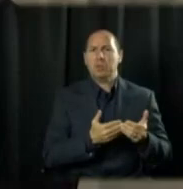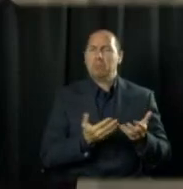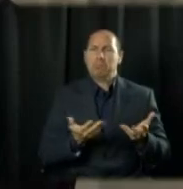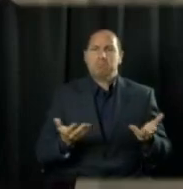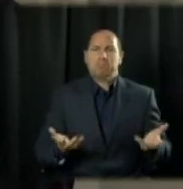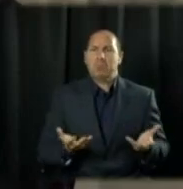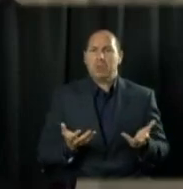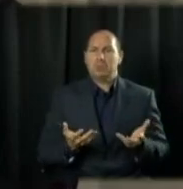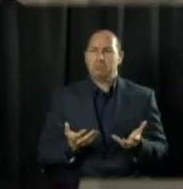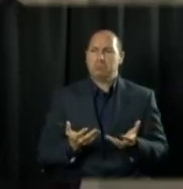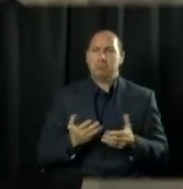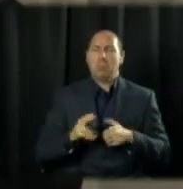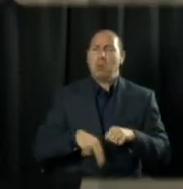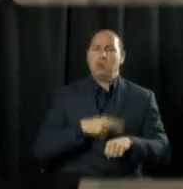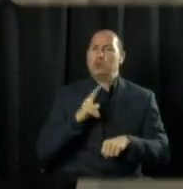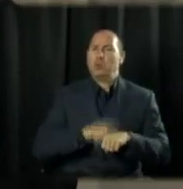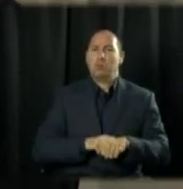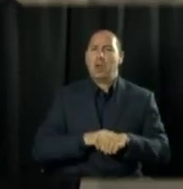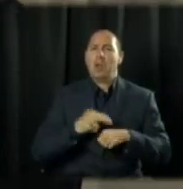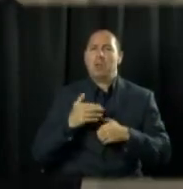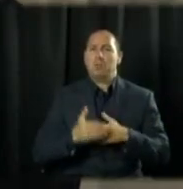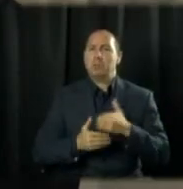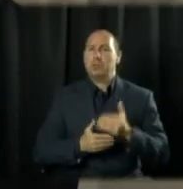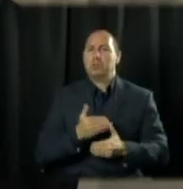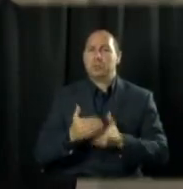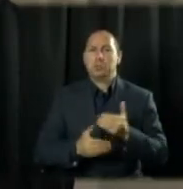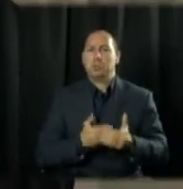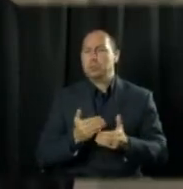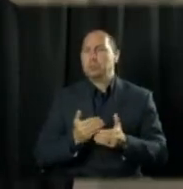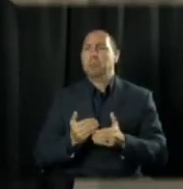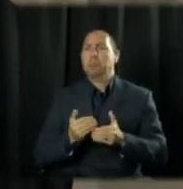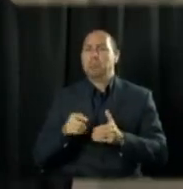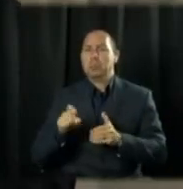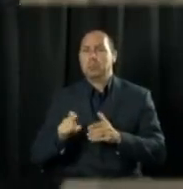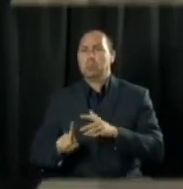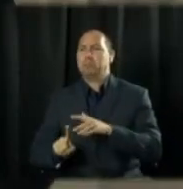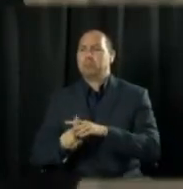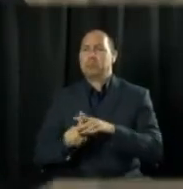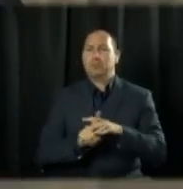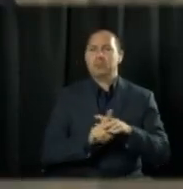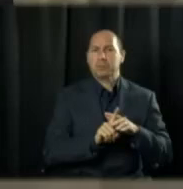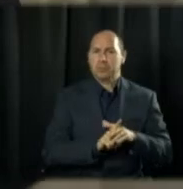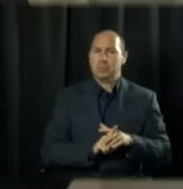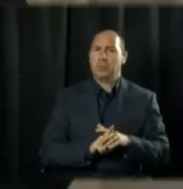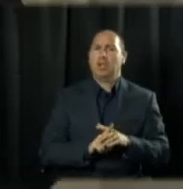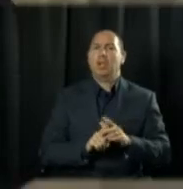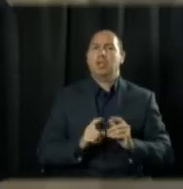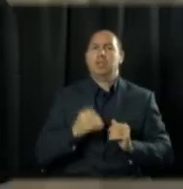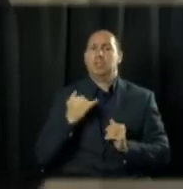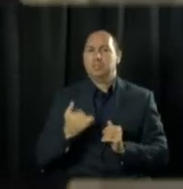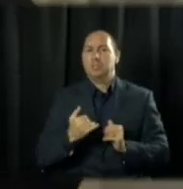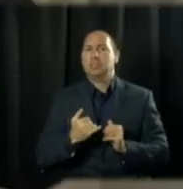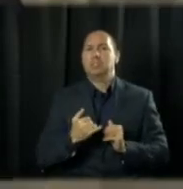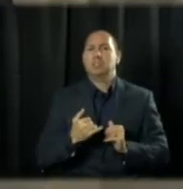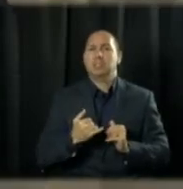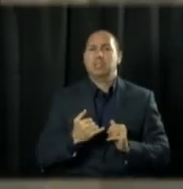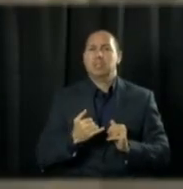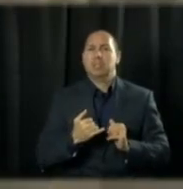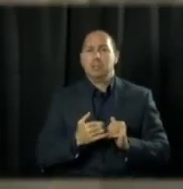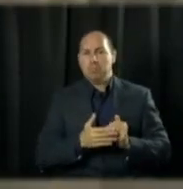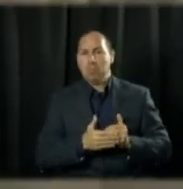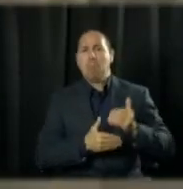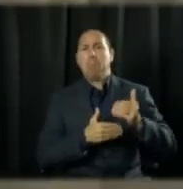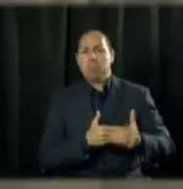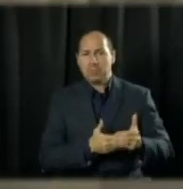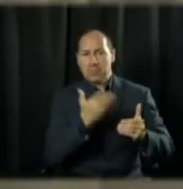Es parte de cómo son las solicitudes de propuesta y los asuntos que surgen cuando recibe más información. Tienes que entrar